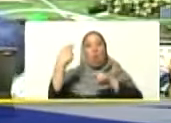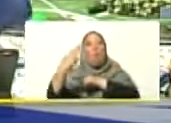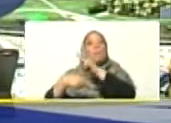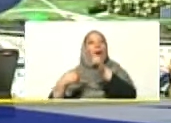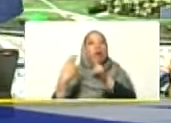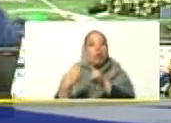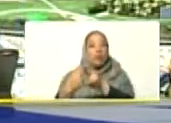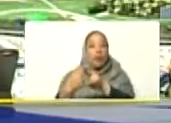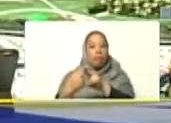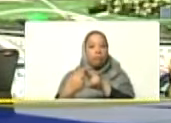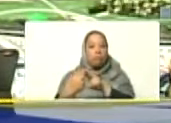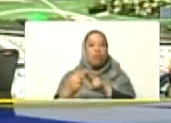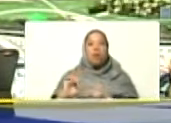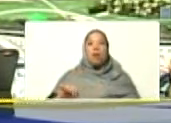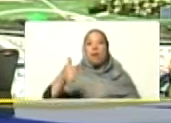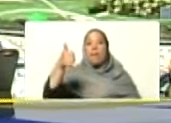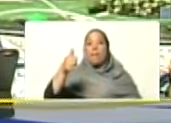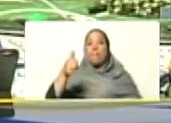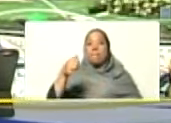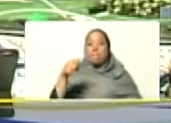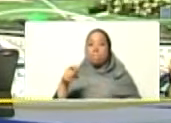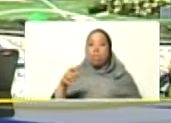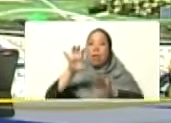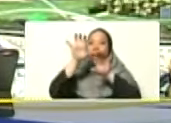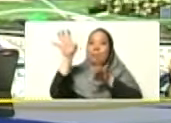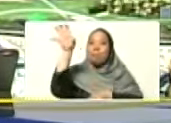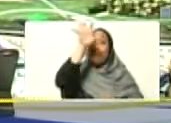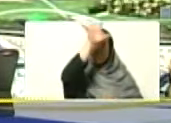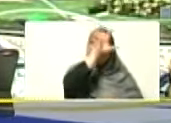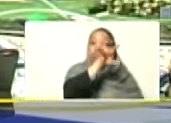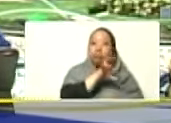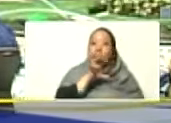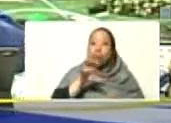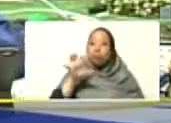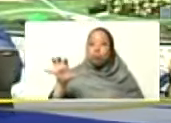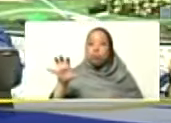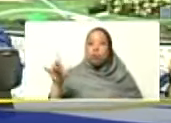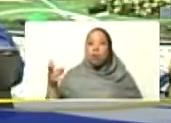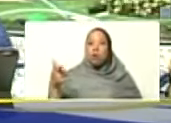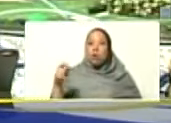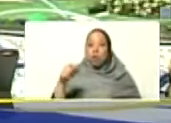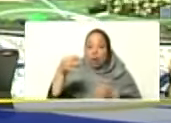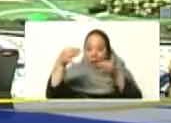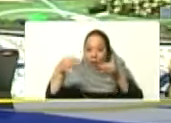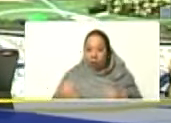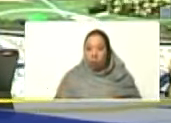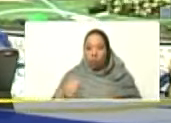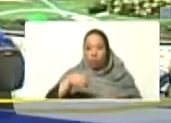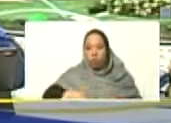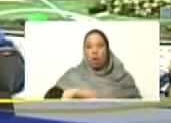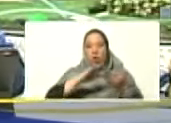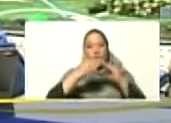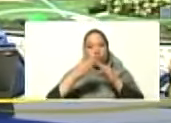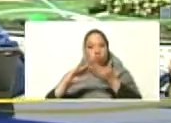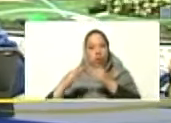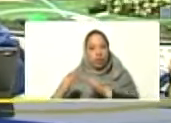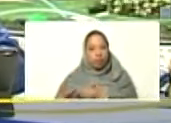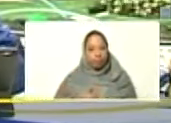construimos en lo macro, en el mundo. Y en lo concreto, en la comunidad.